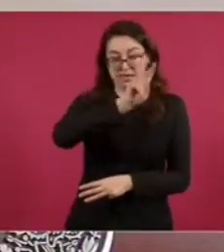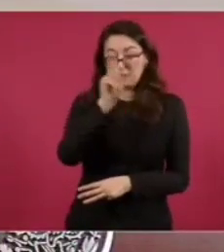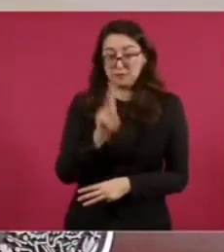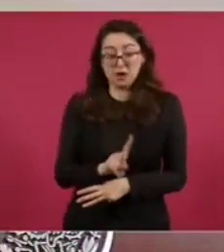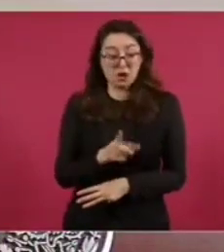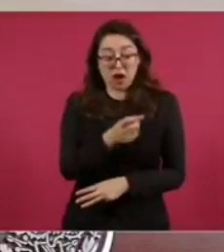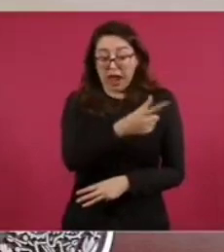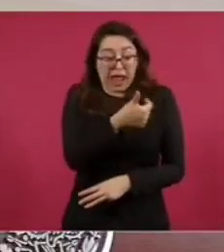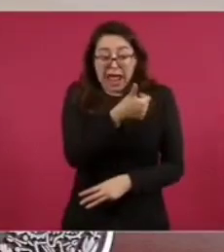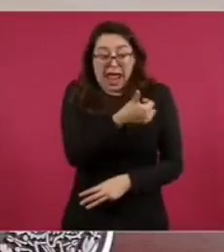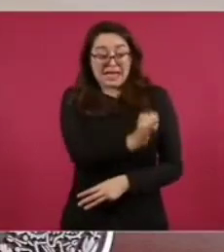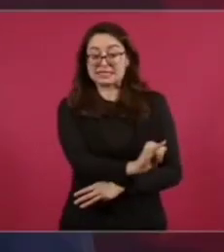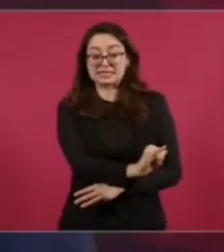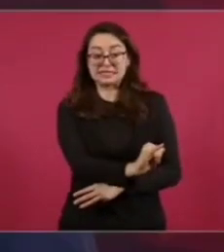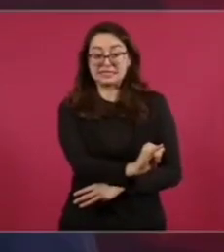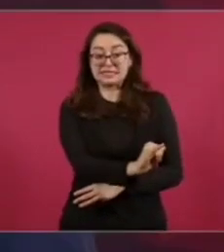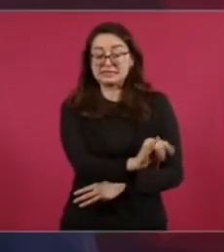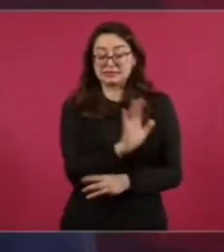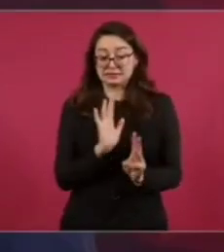aplican ustedes,